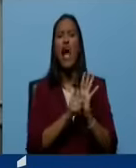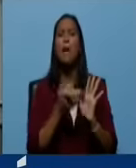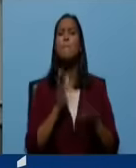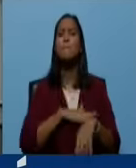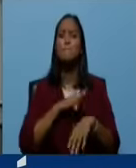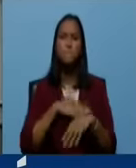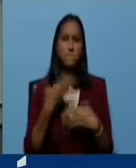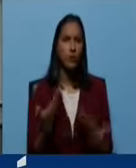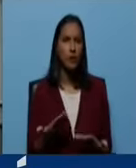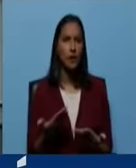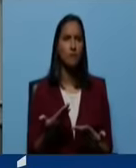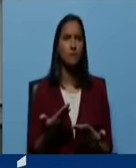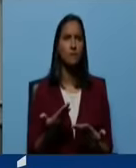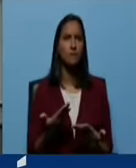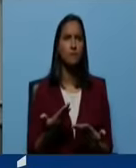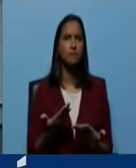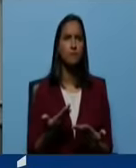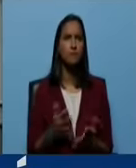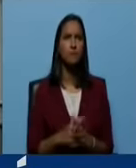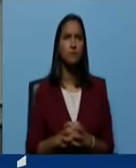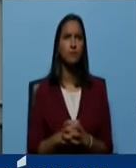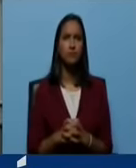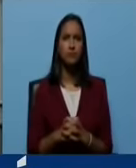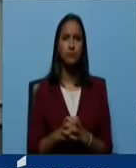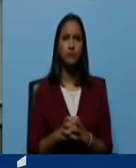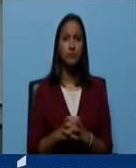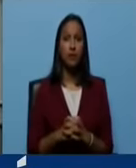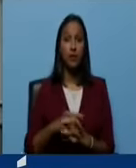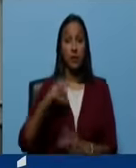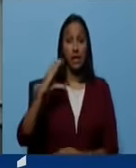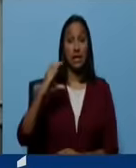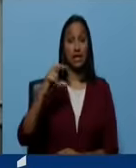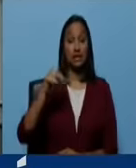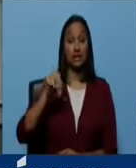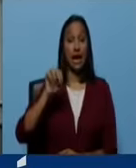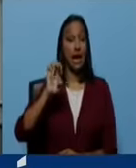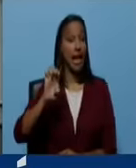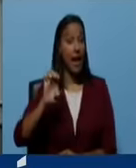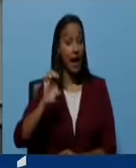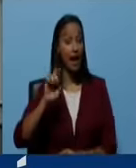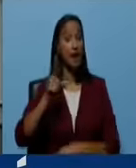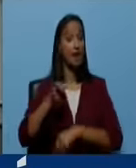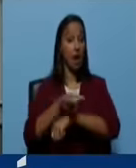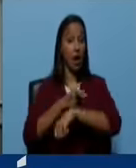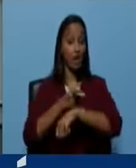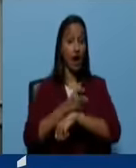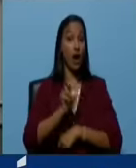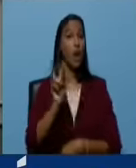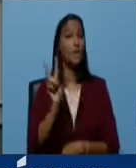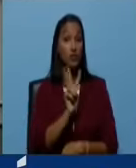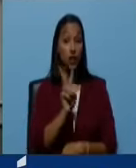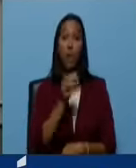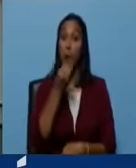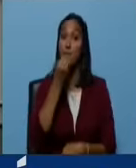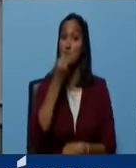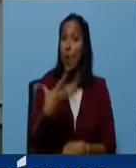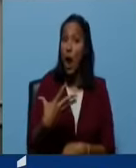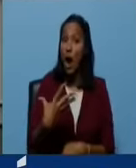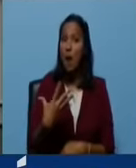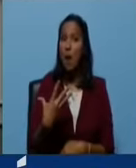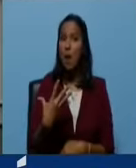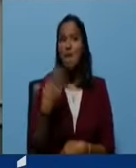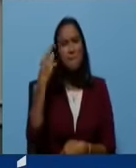y así concluyo, si el Consejo Nacional Electoral y el Estado venezolano fue bueno para